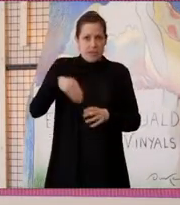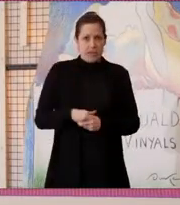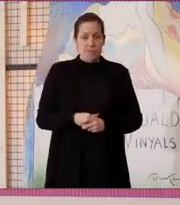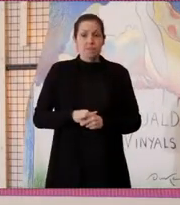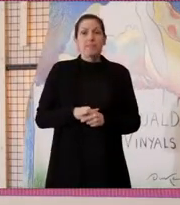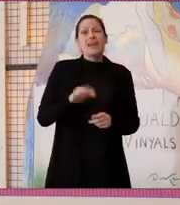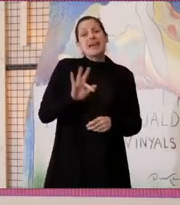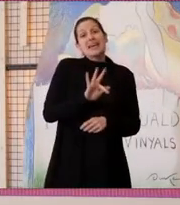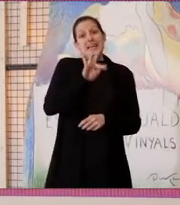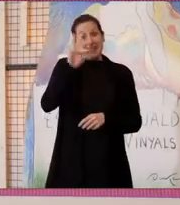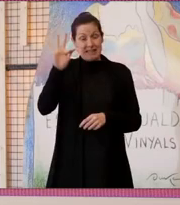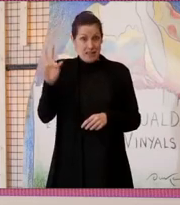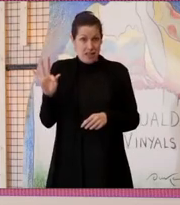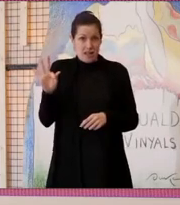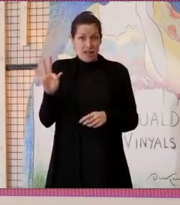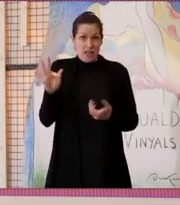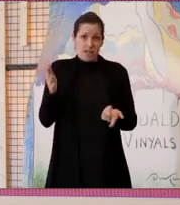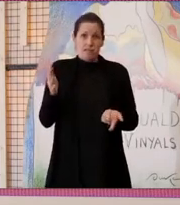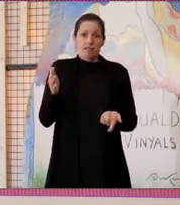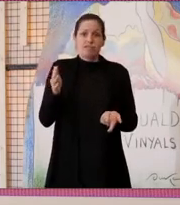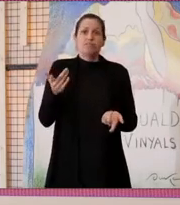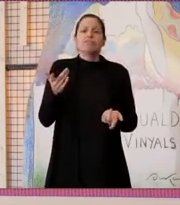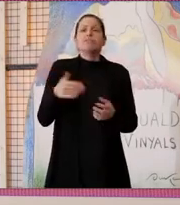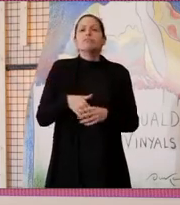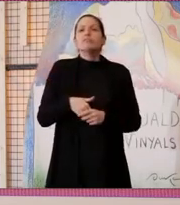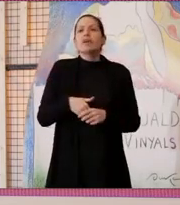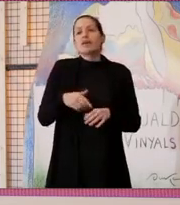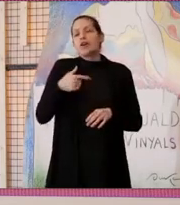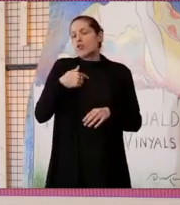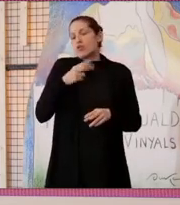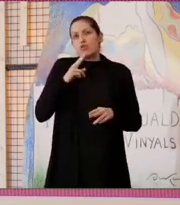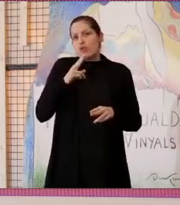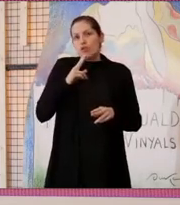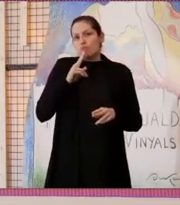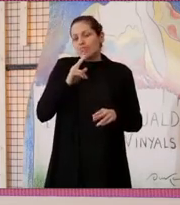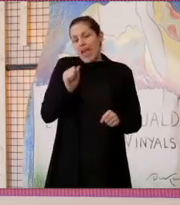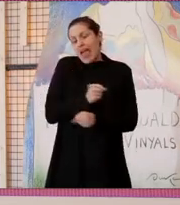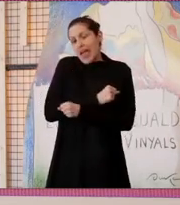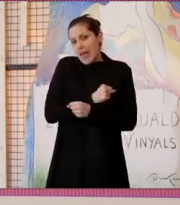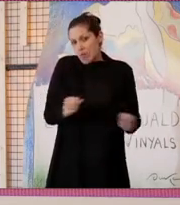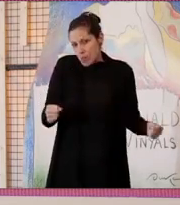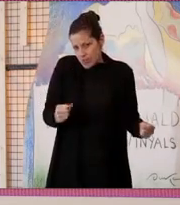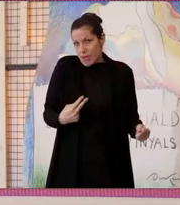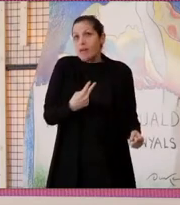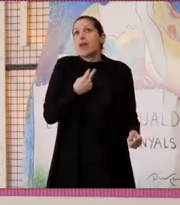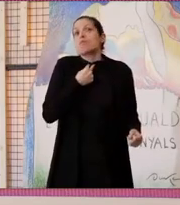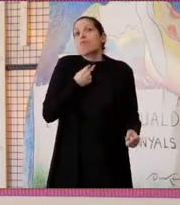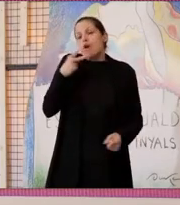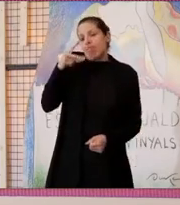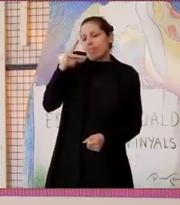Bueno le voy a pronunciar sí le voy a pronunciar aún peor No ella el apellido